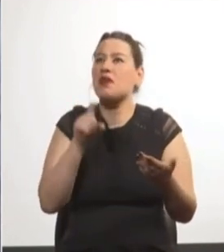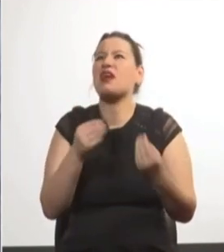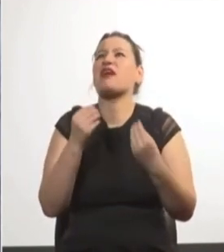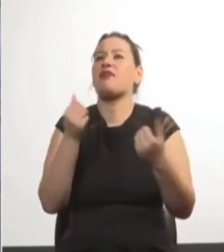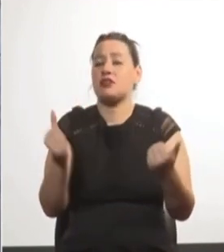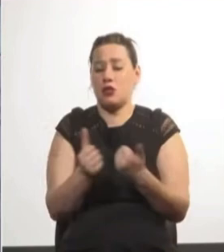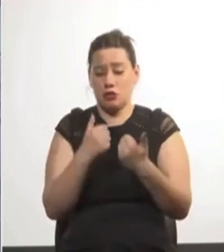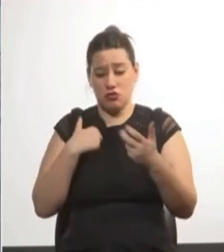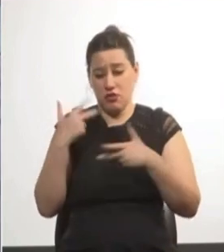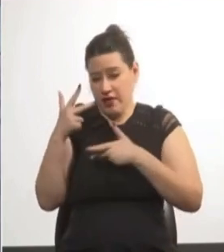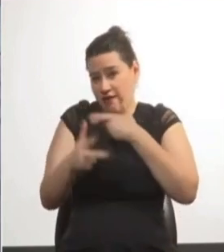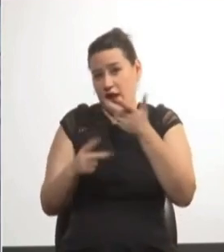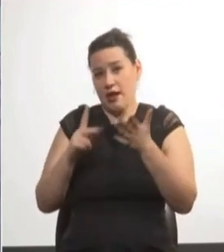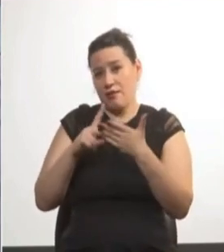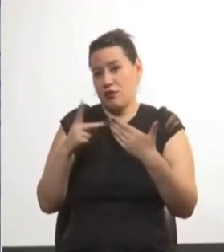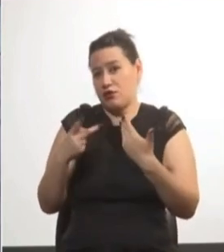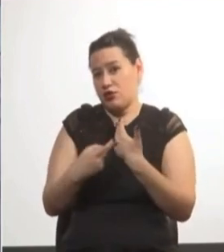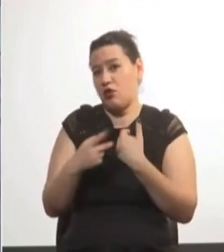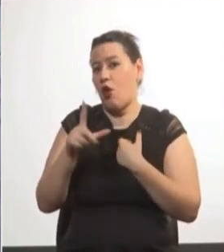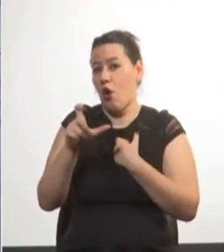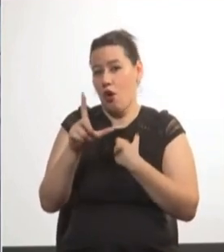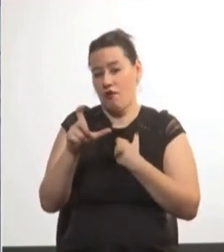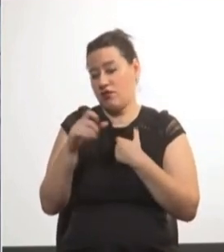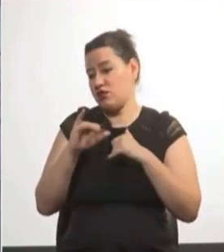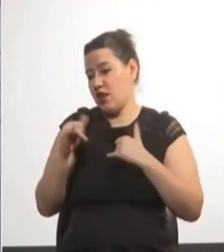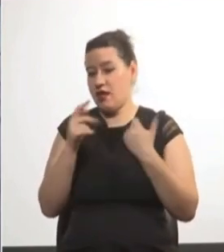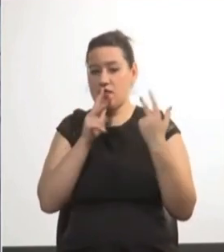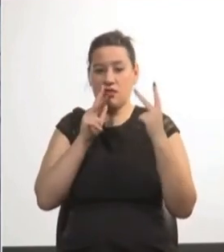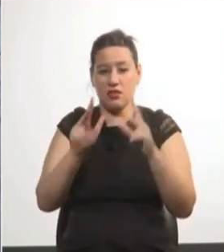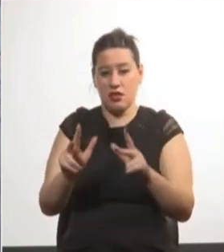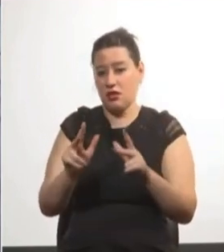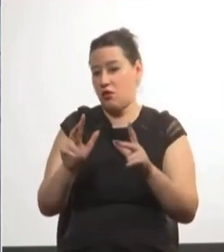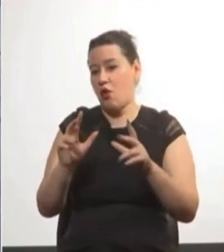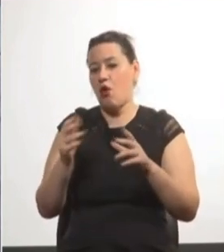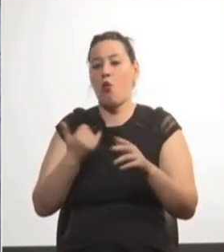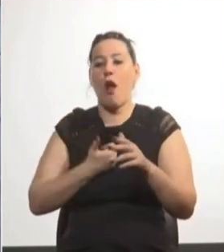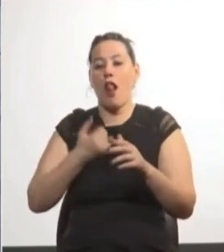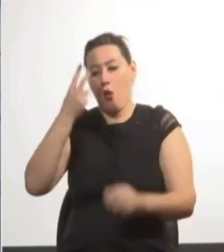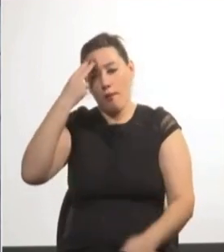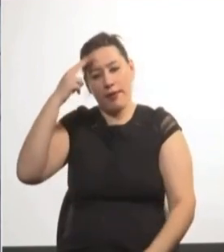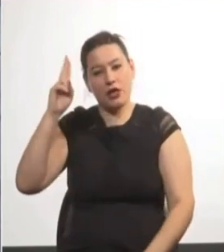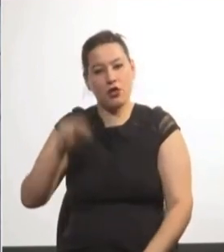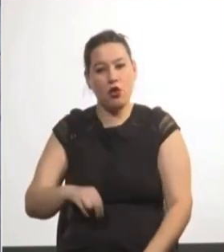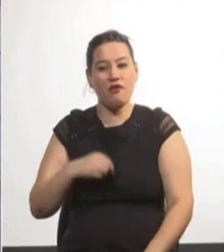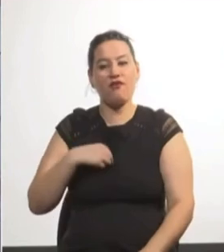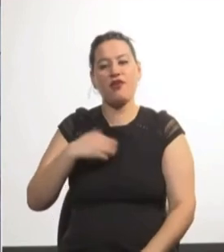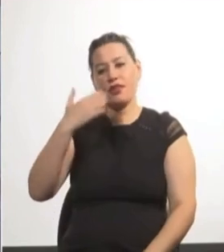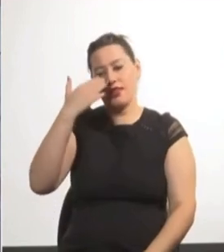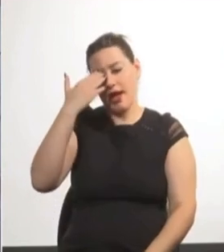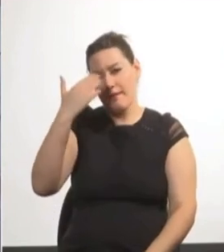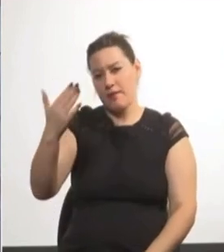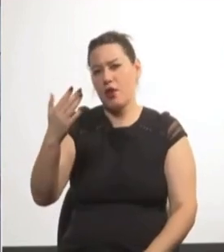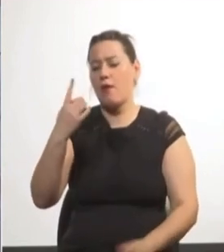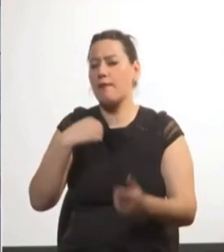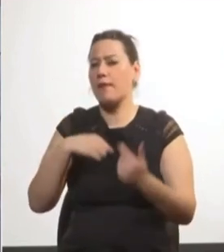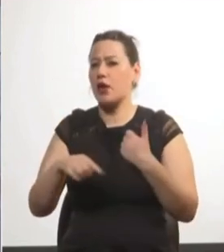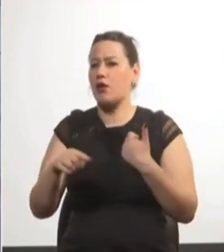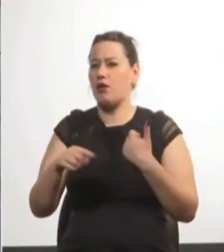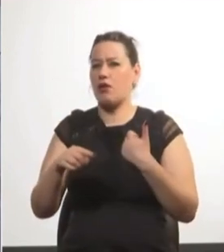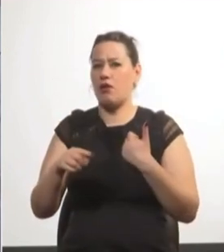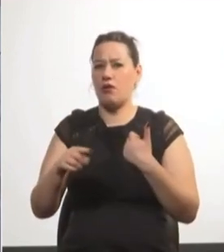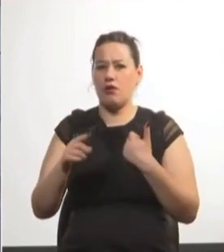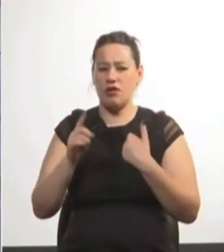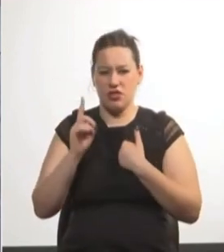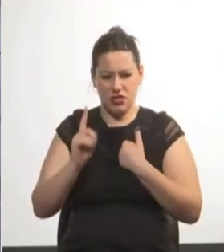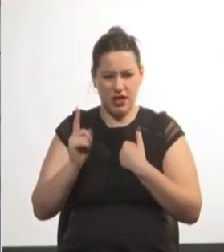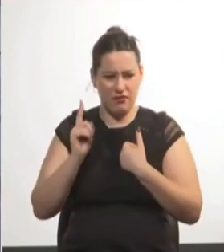del proyecto, no hay duda, y del voto que ya se ha anunciado del Frente Amplio. Pero me pregunto si no estoy obligada también a dar